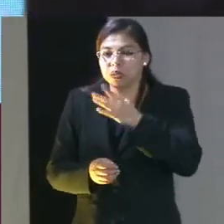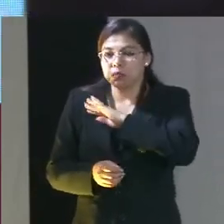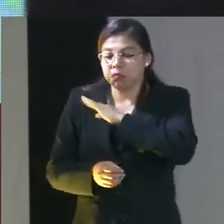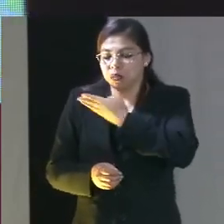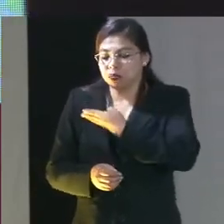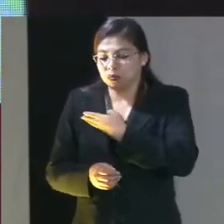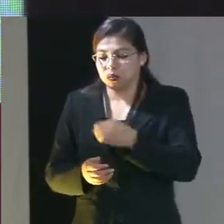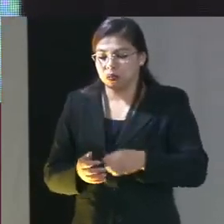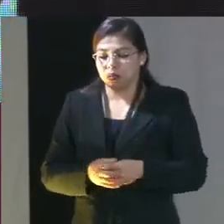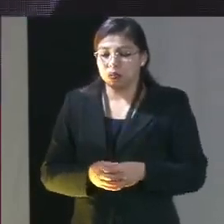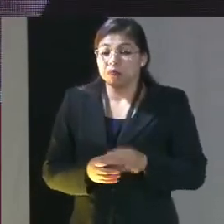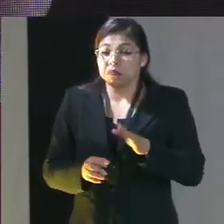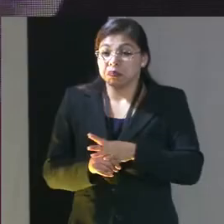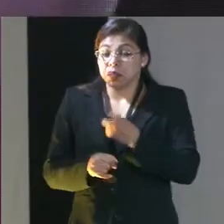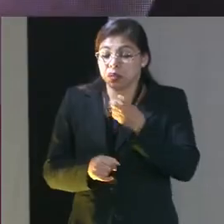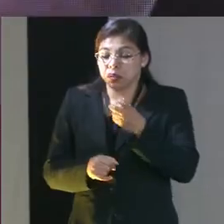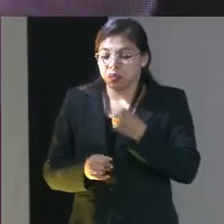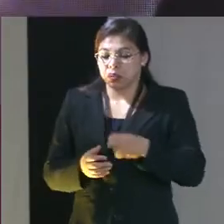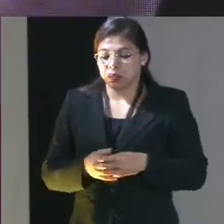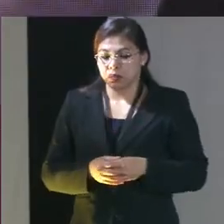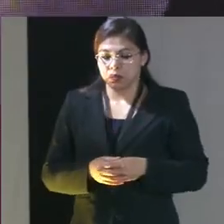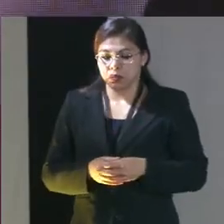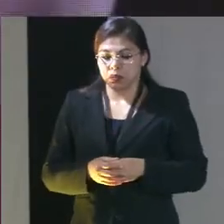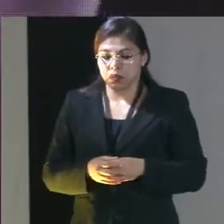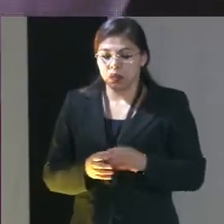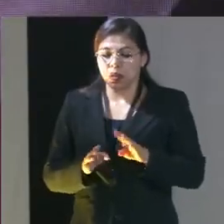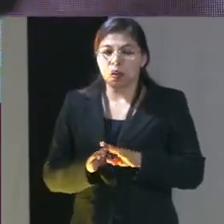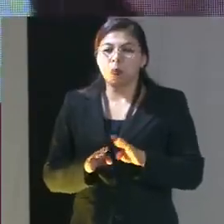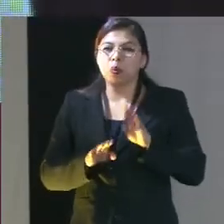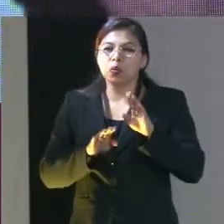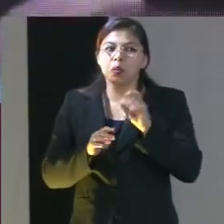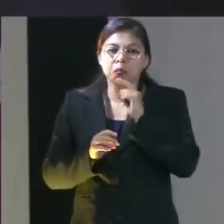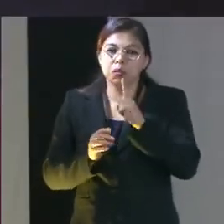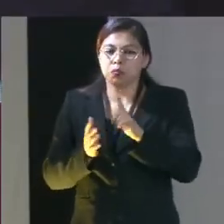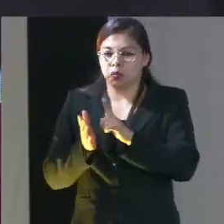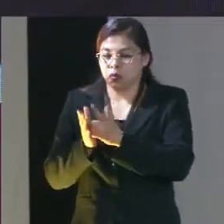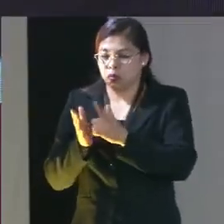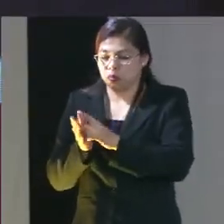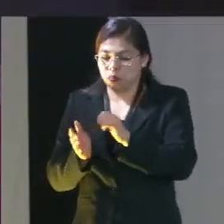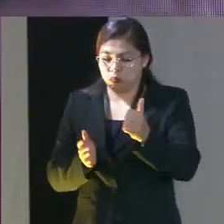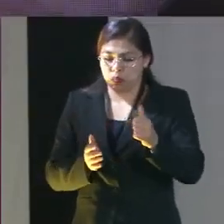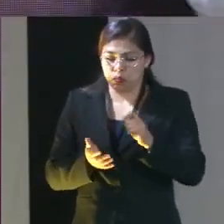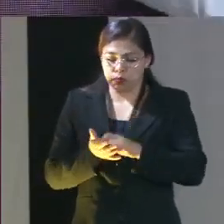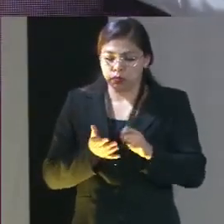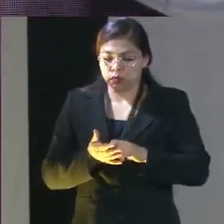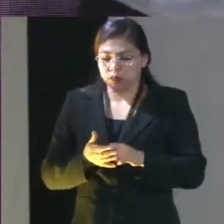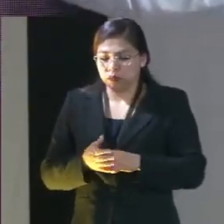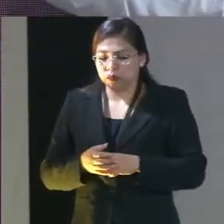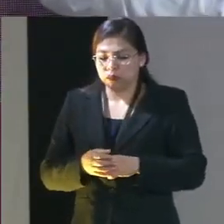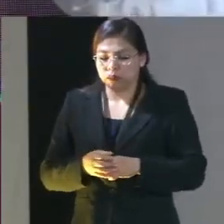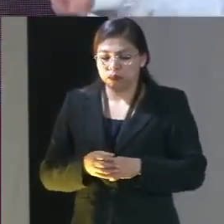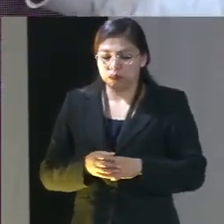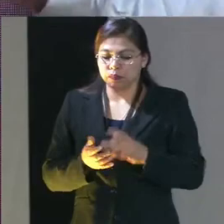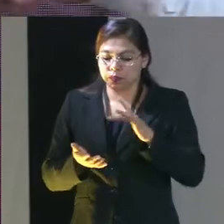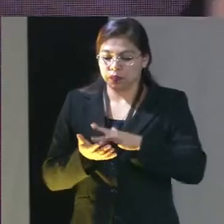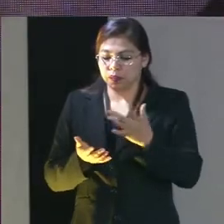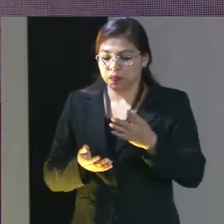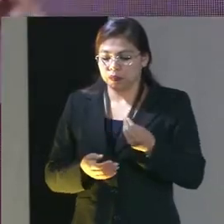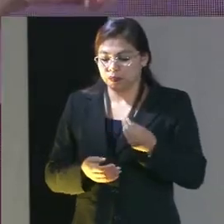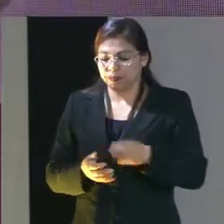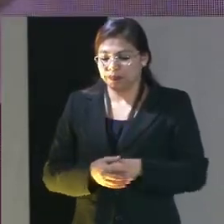española, pero eso requiere sobre todo el siguiente libro del que ya hablamos, ¿no? Pues les agradezco